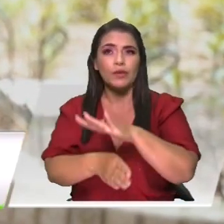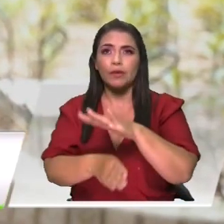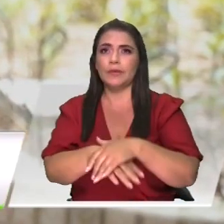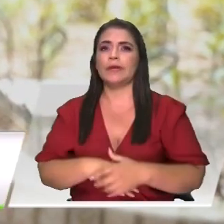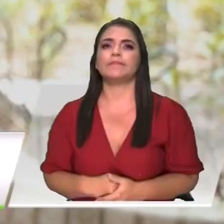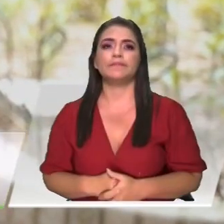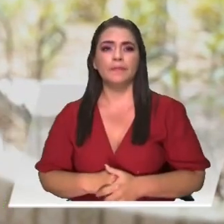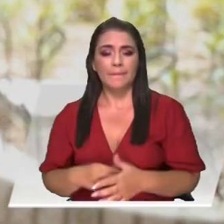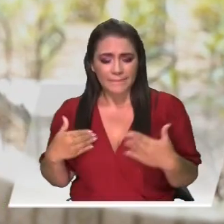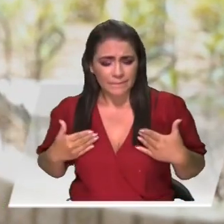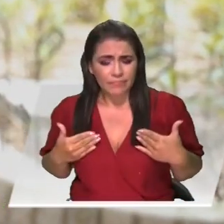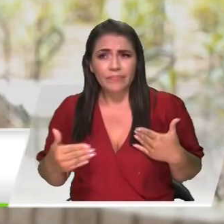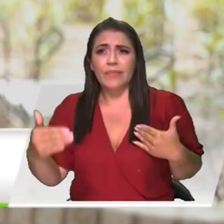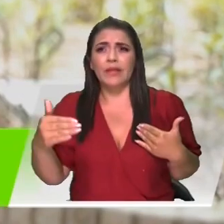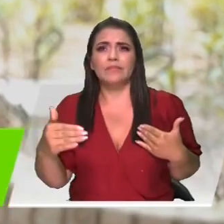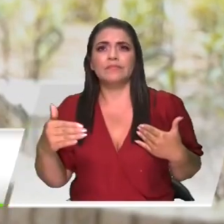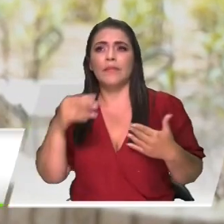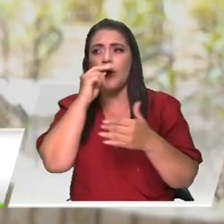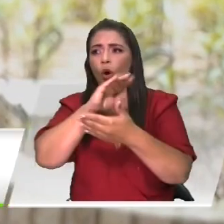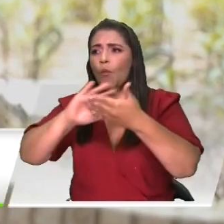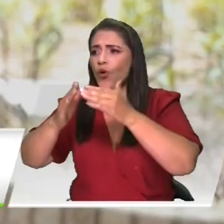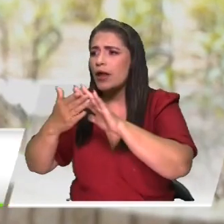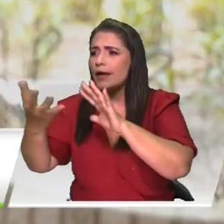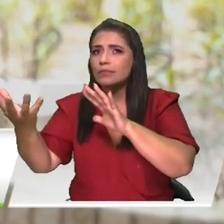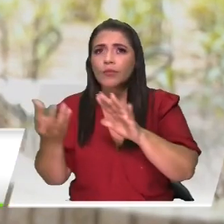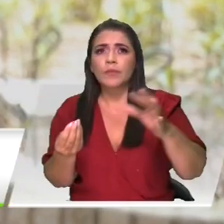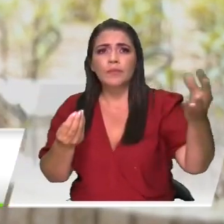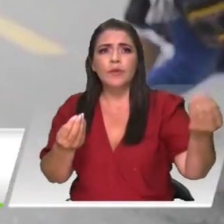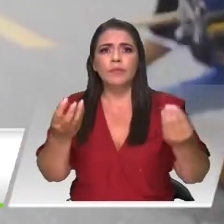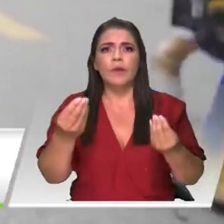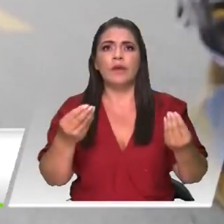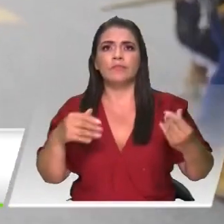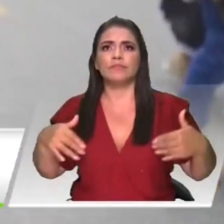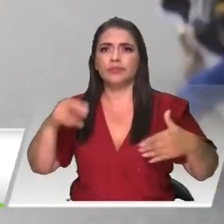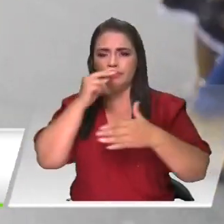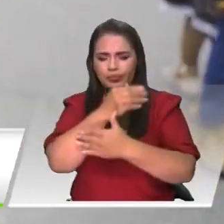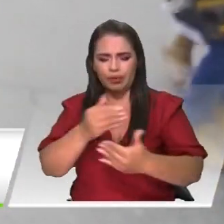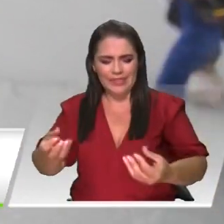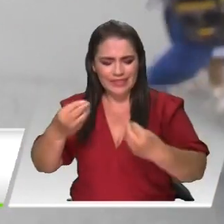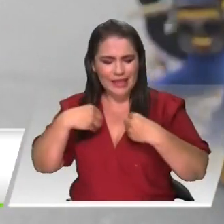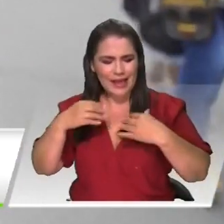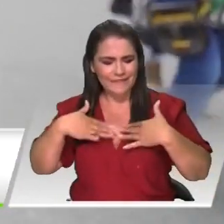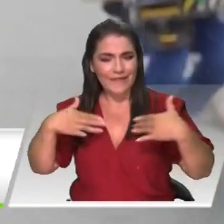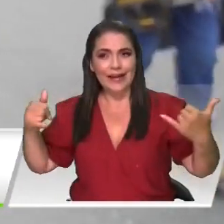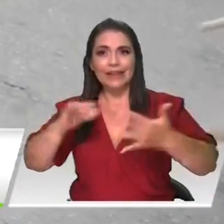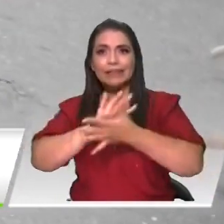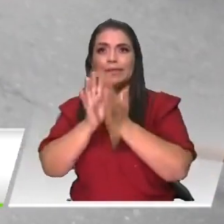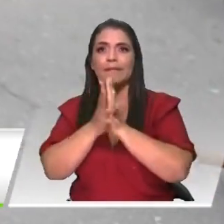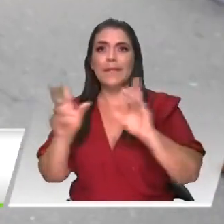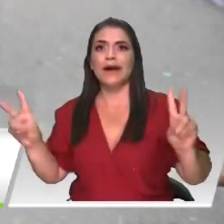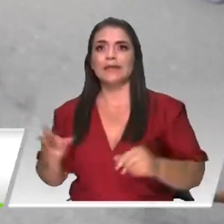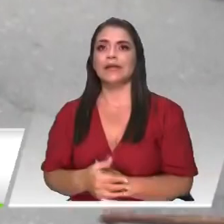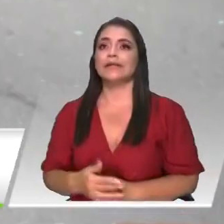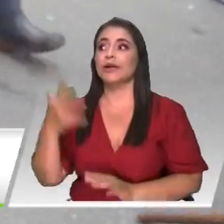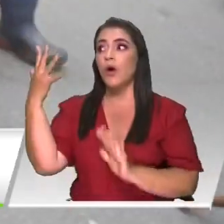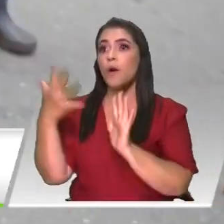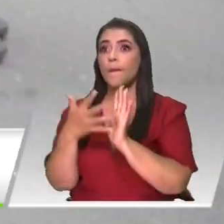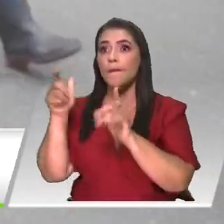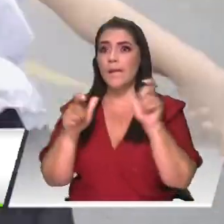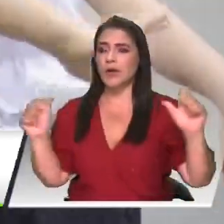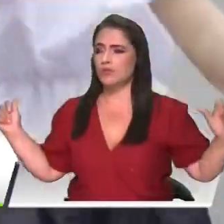Vamos a seguir construyendo con las comunidades estos encuentros ciudadanos que nos llenan de alegría, de paz. Fueron más de 5.000 personas que